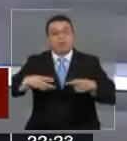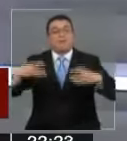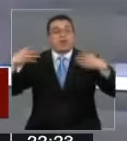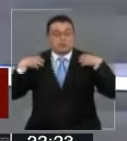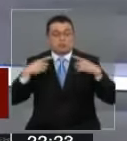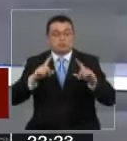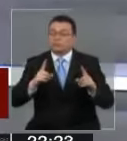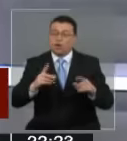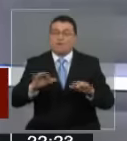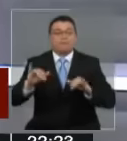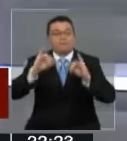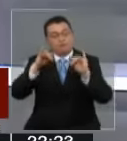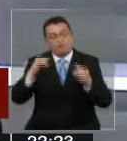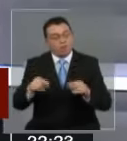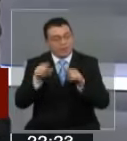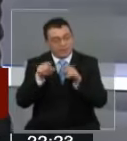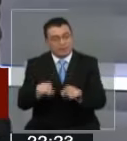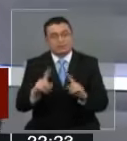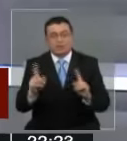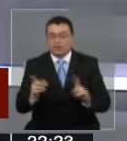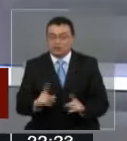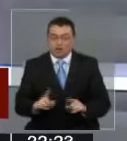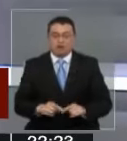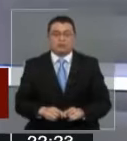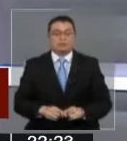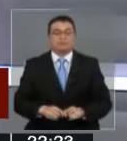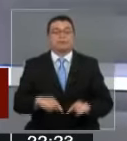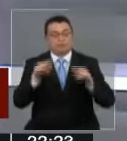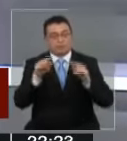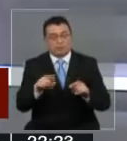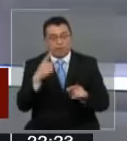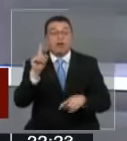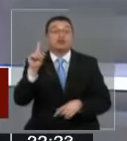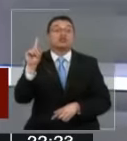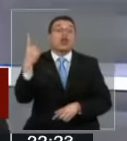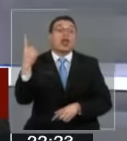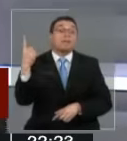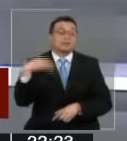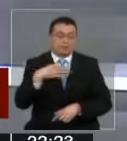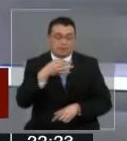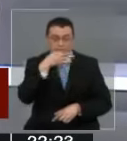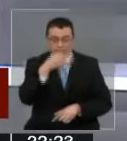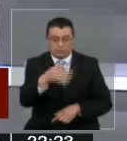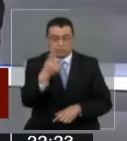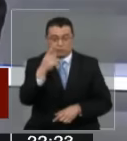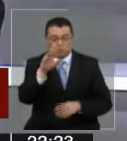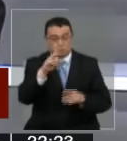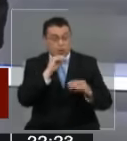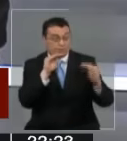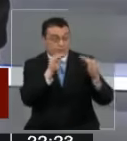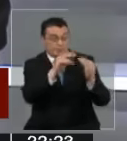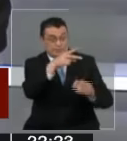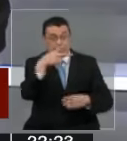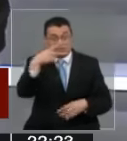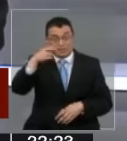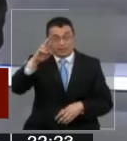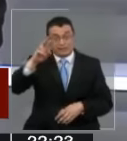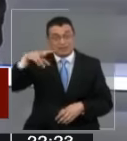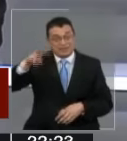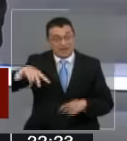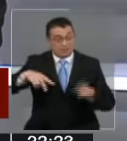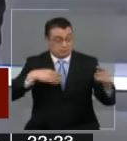tampoco es, digamos, la forma en que debemos abordar este tema. Pero solamente para reforzar un poco la idea de Nani y tu pregunta respecto